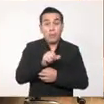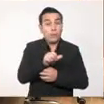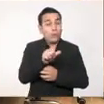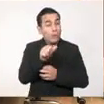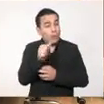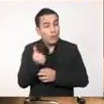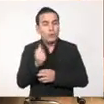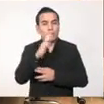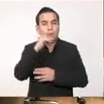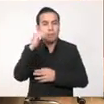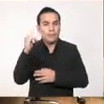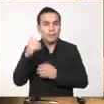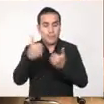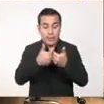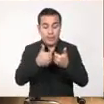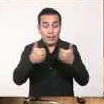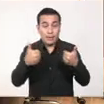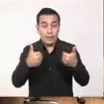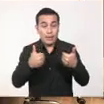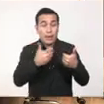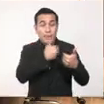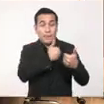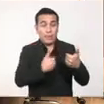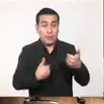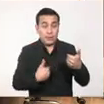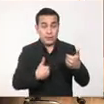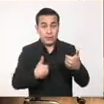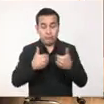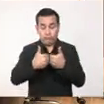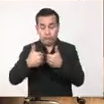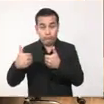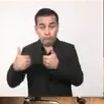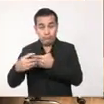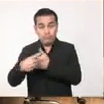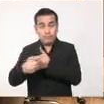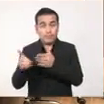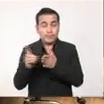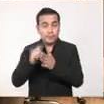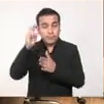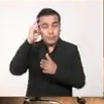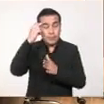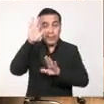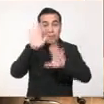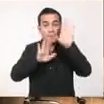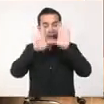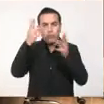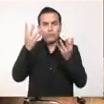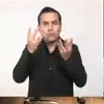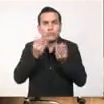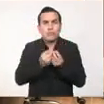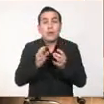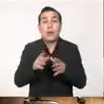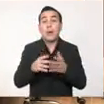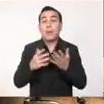Cuando son separadas las elecciones legislativas de las presidenciales, la participación es usualmente menor,